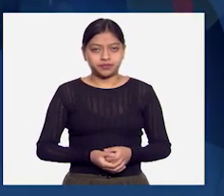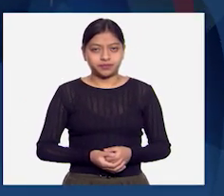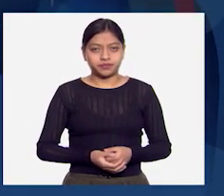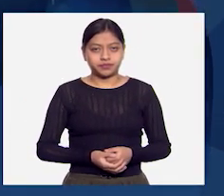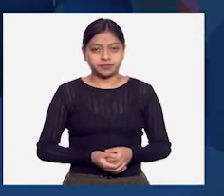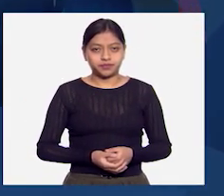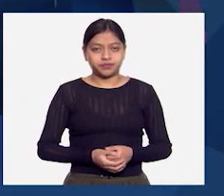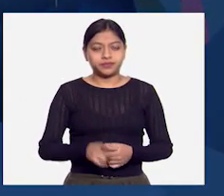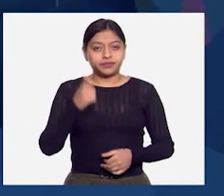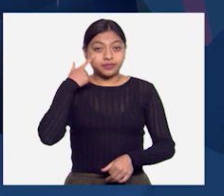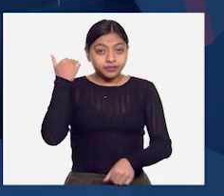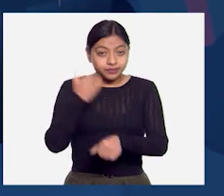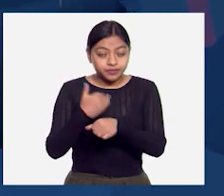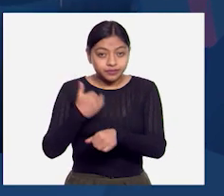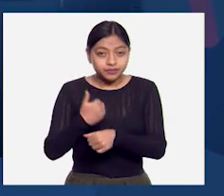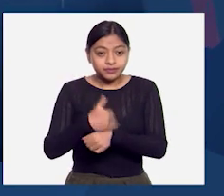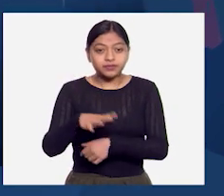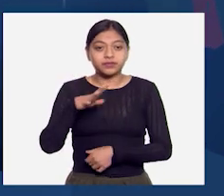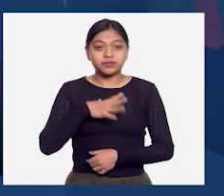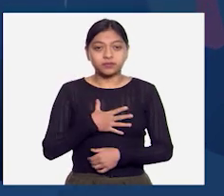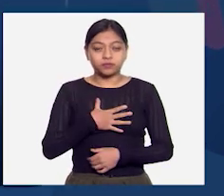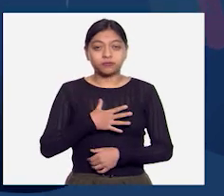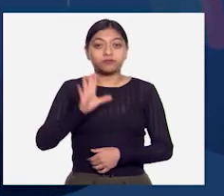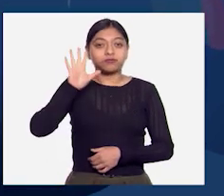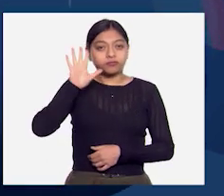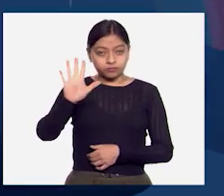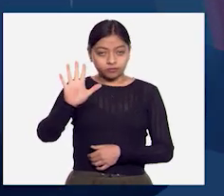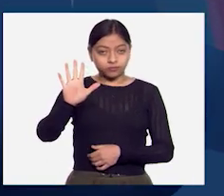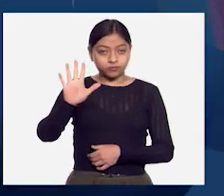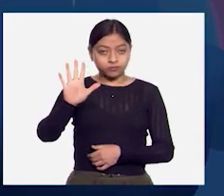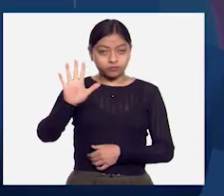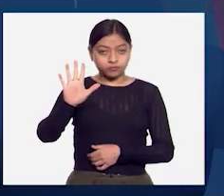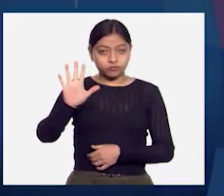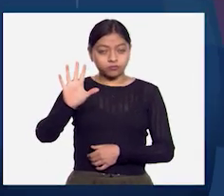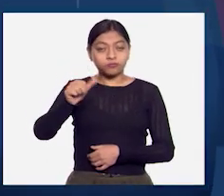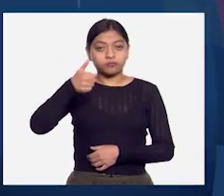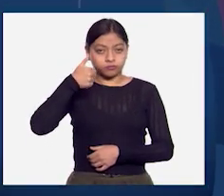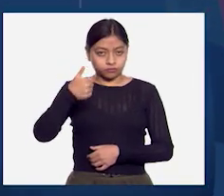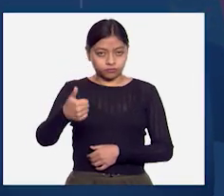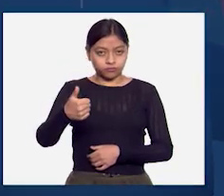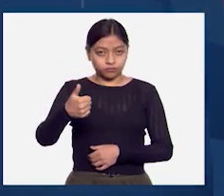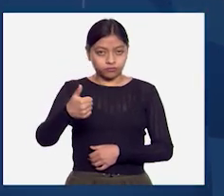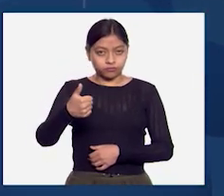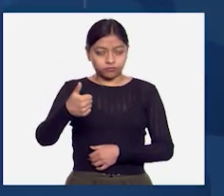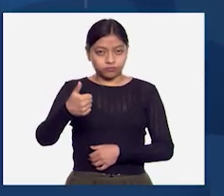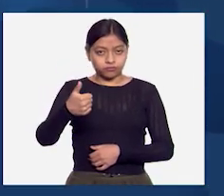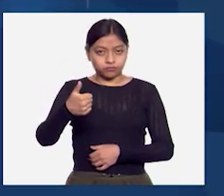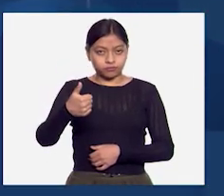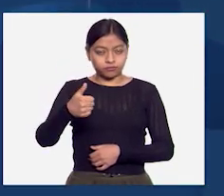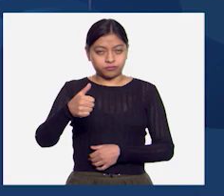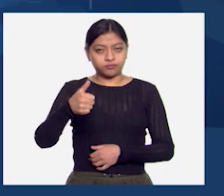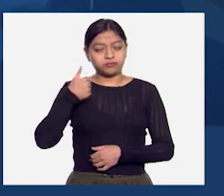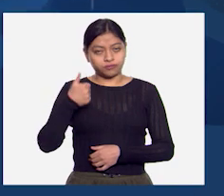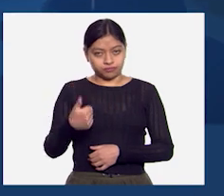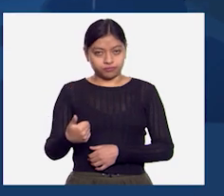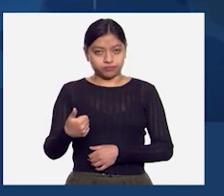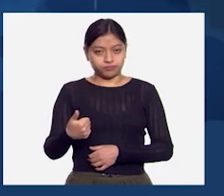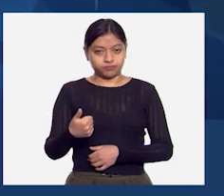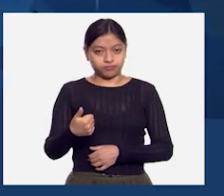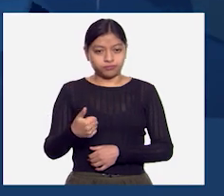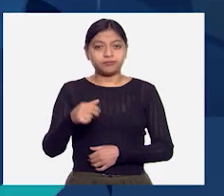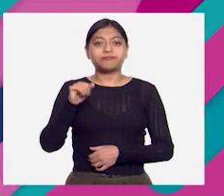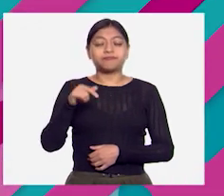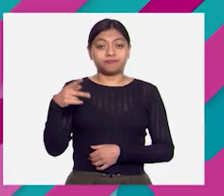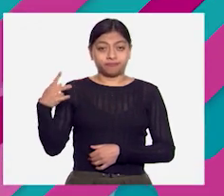Ay, ahora vemos que cayó un 5, un 6 y otro 6. También